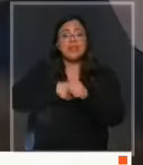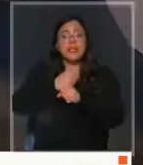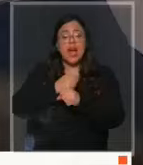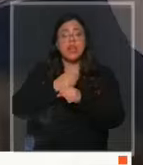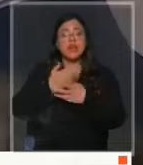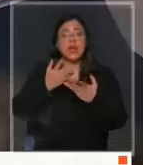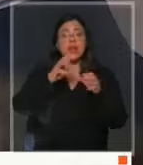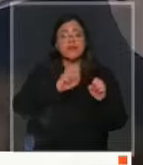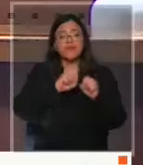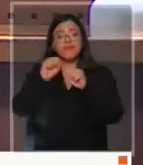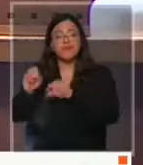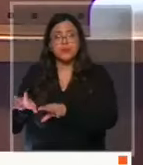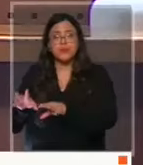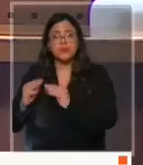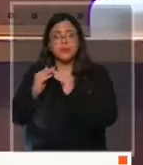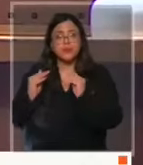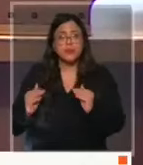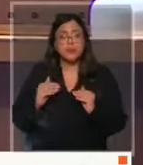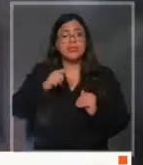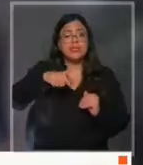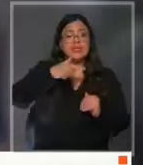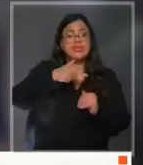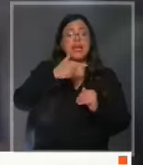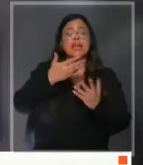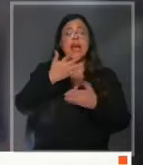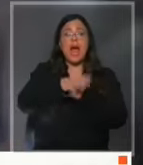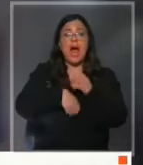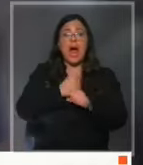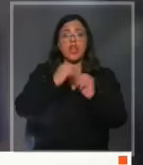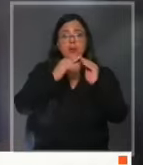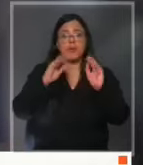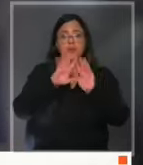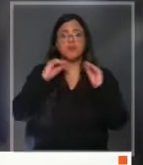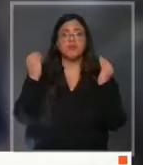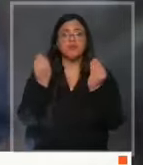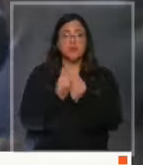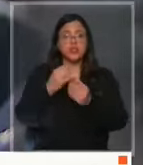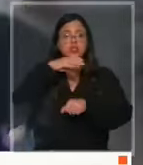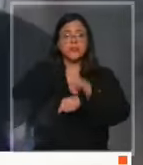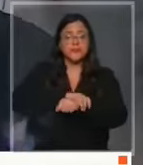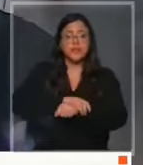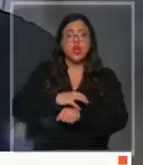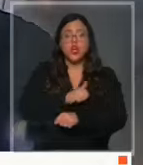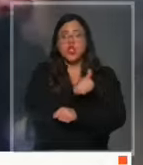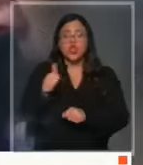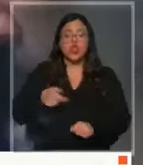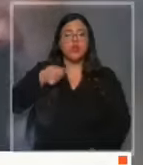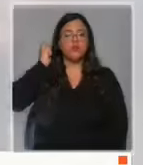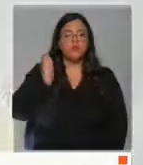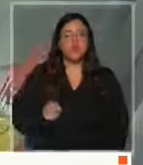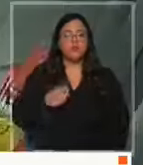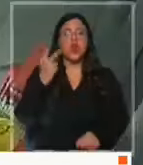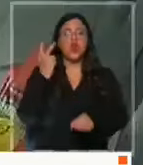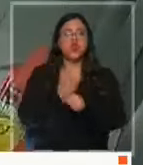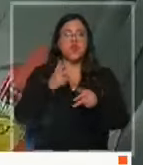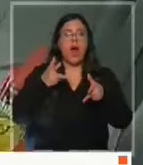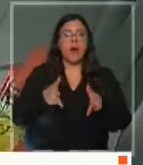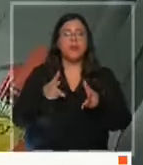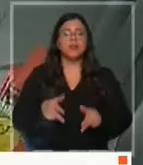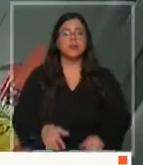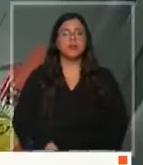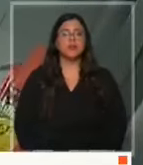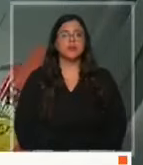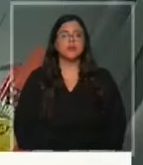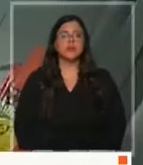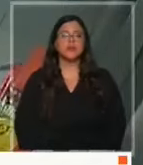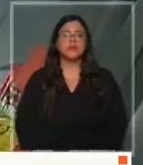provisoria y el otro de 17 quedó con arresto domiciliario total. Todos formalizados por robo con intimidación.